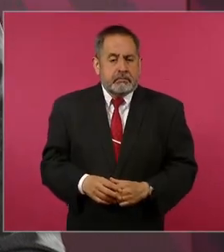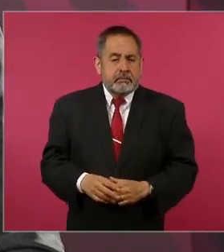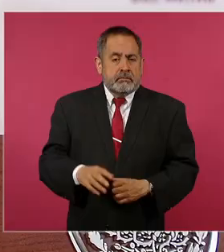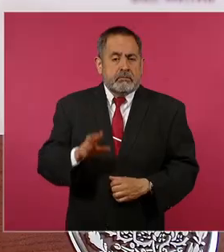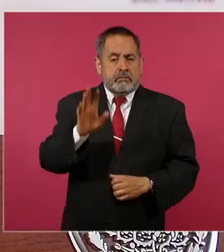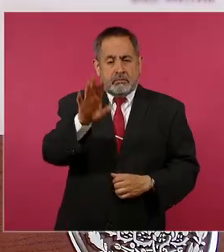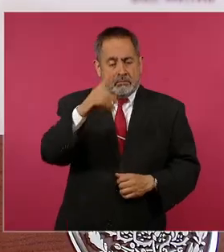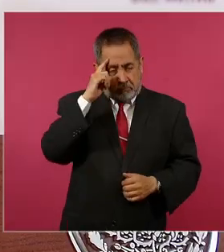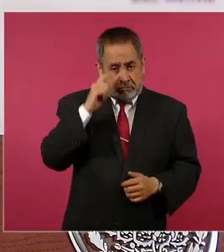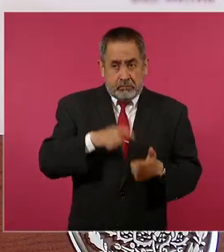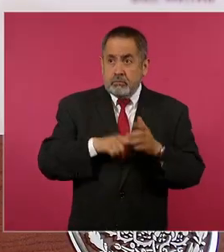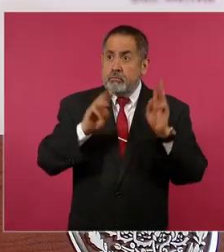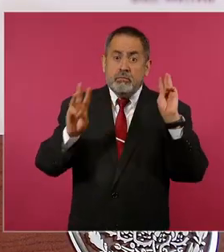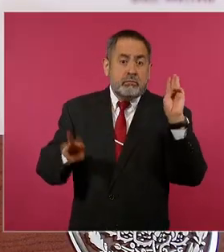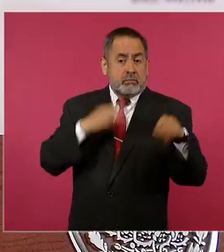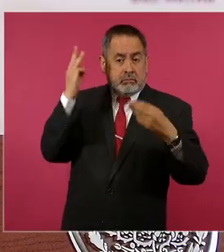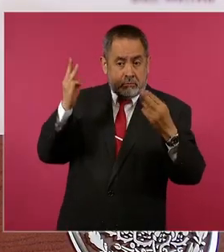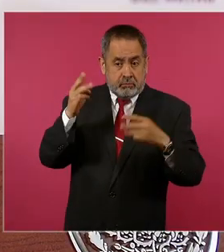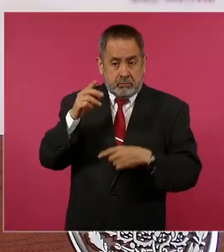mundo contenta,